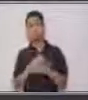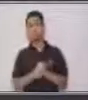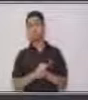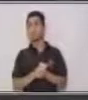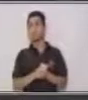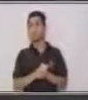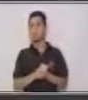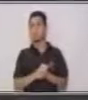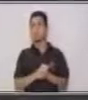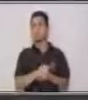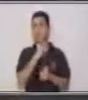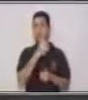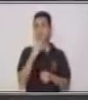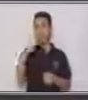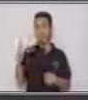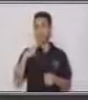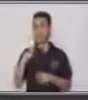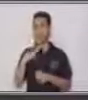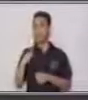Cada parte representa